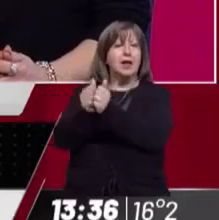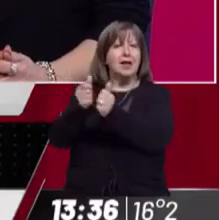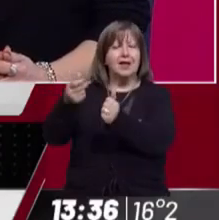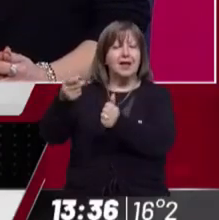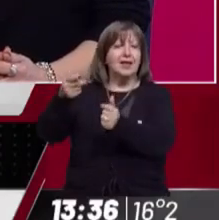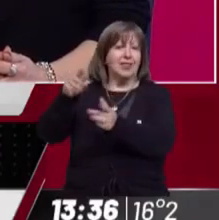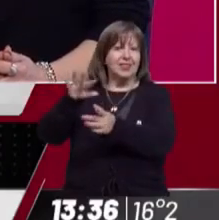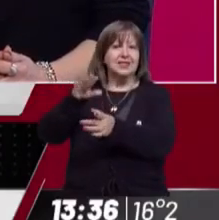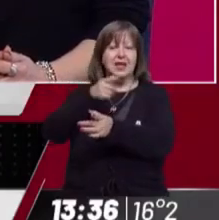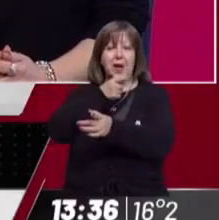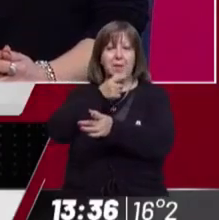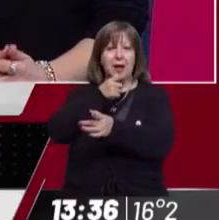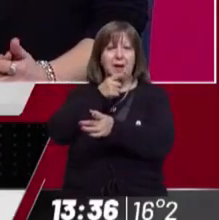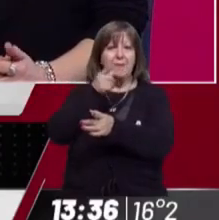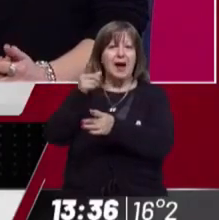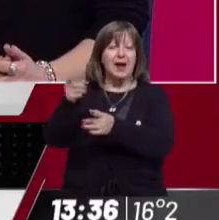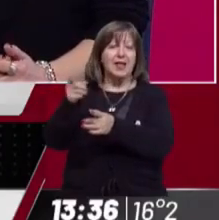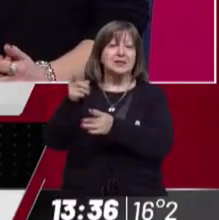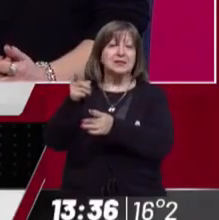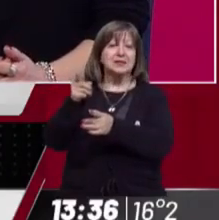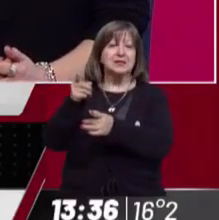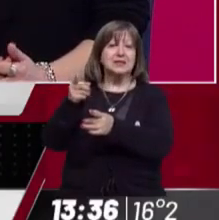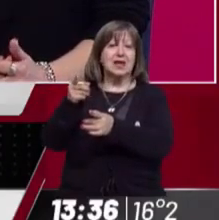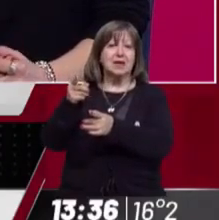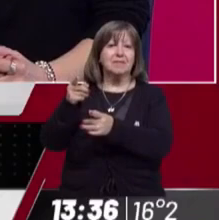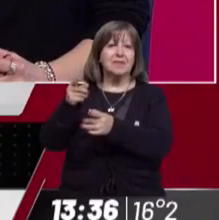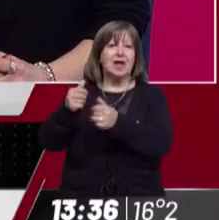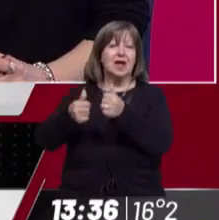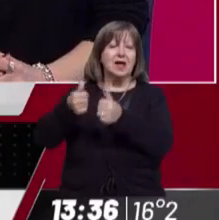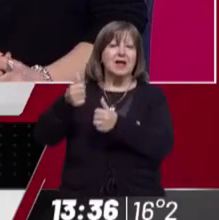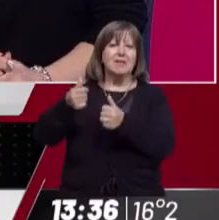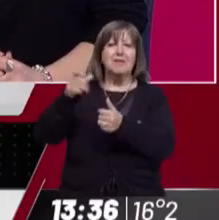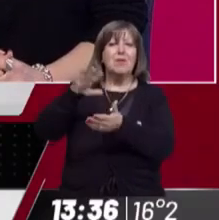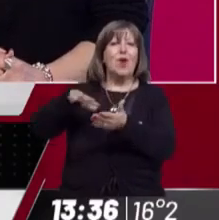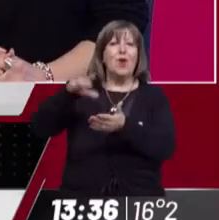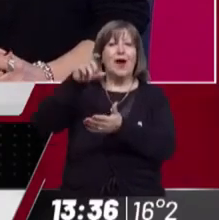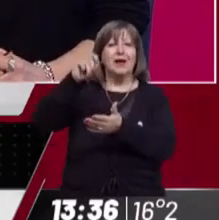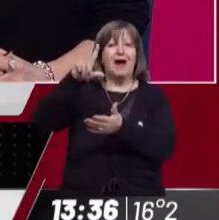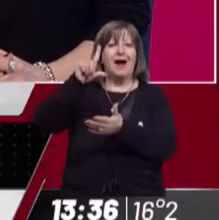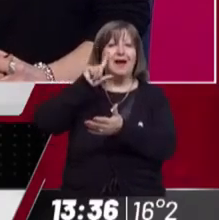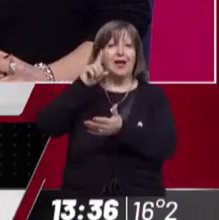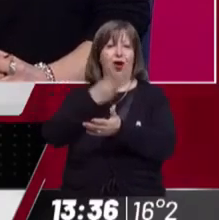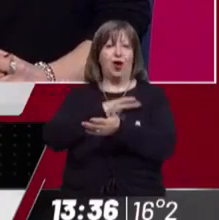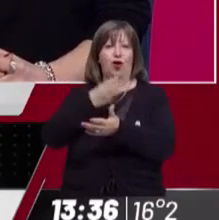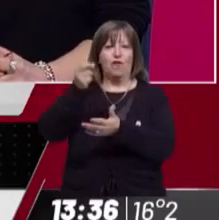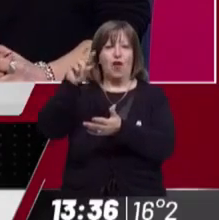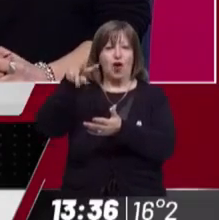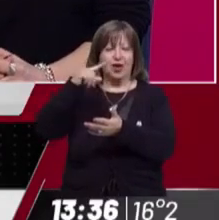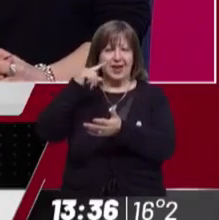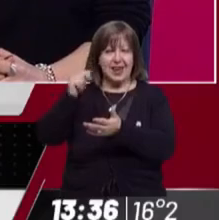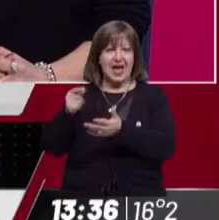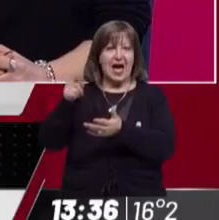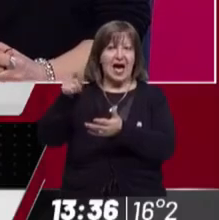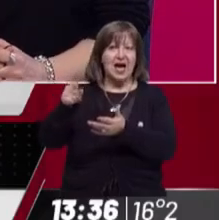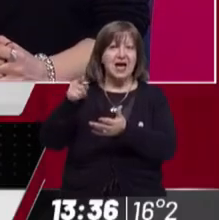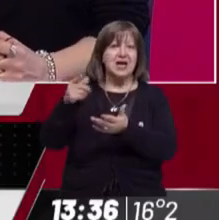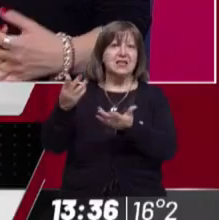millones de habitantes, es blanco, es varón, es joven, pero no pueden ser los dos de California. Con lo cual, le están buscando un varón